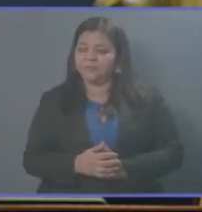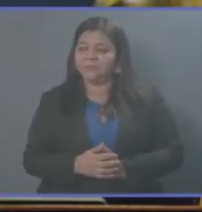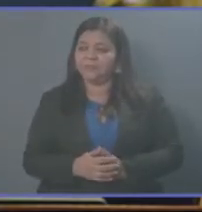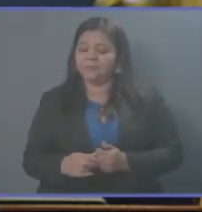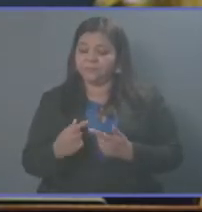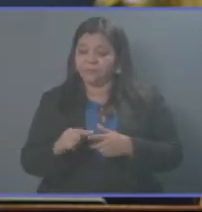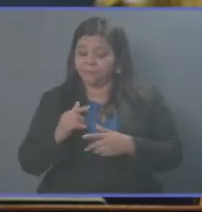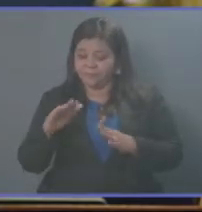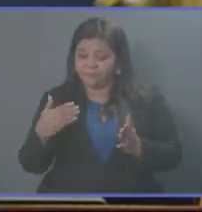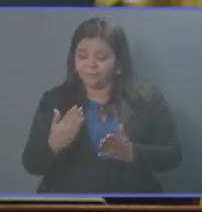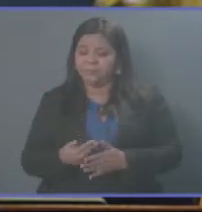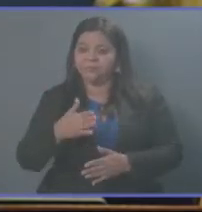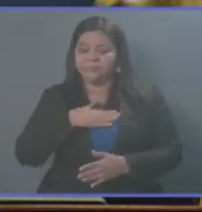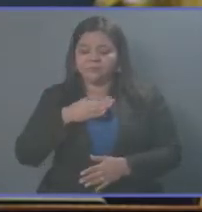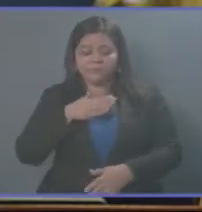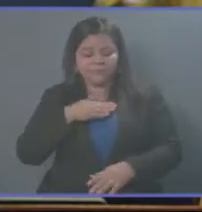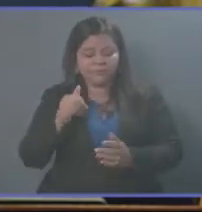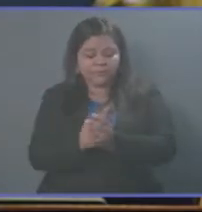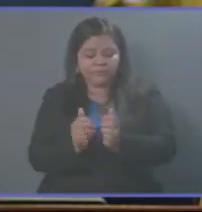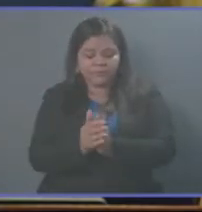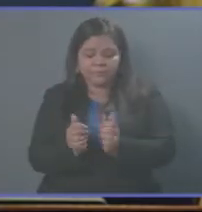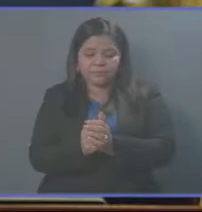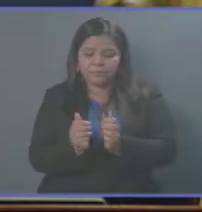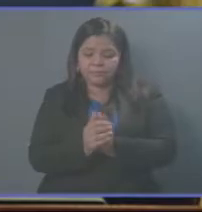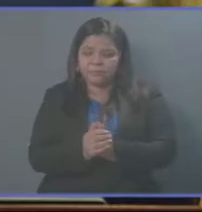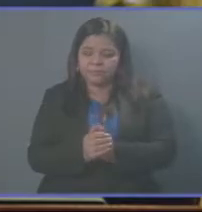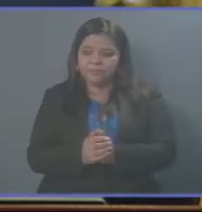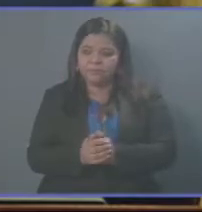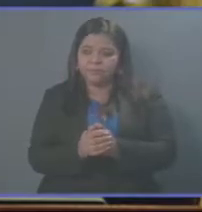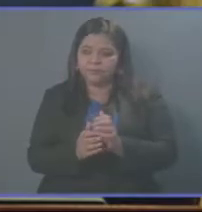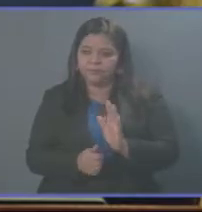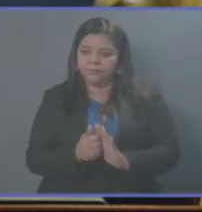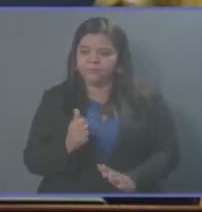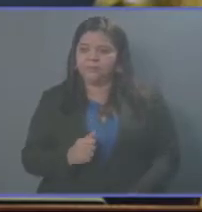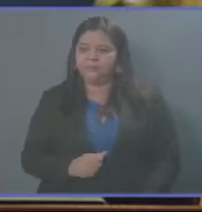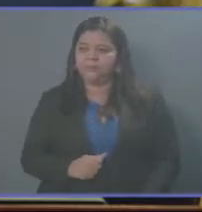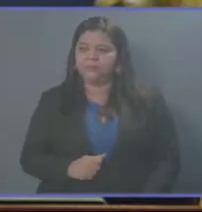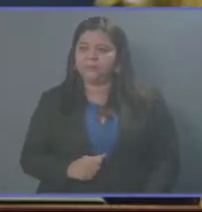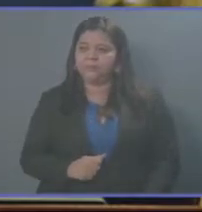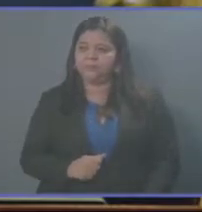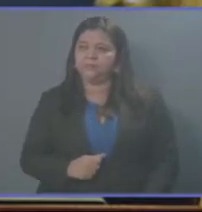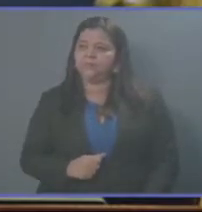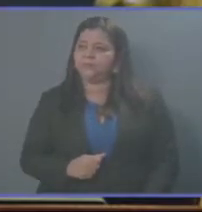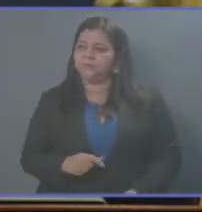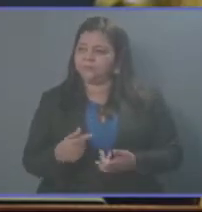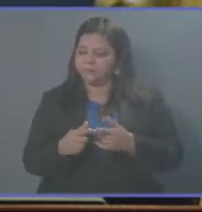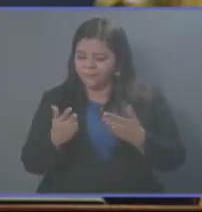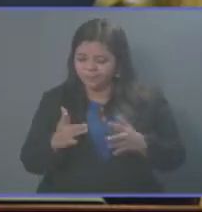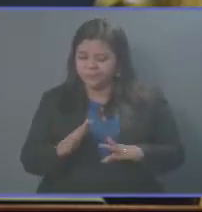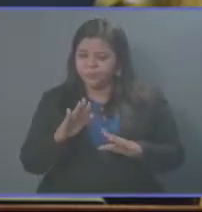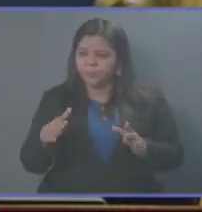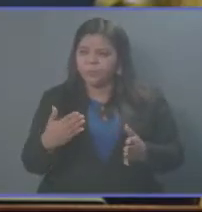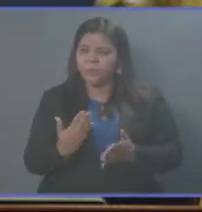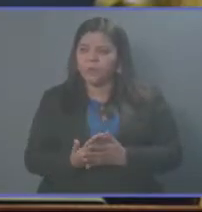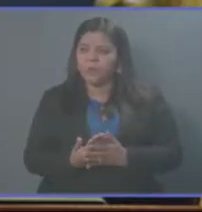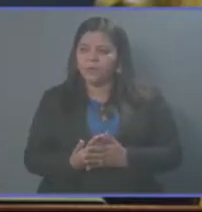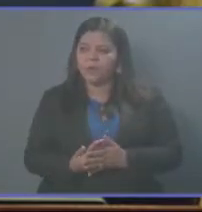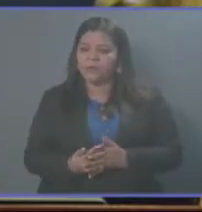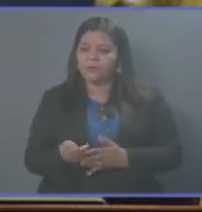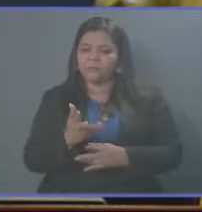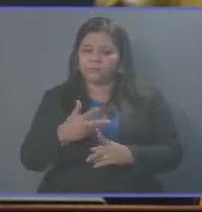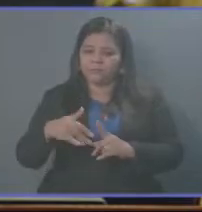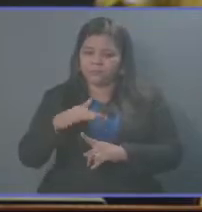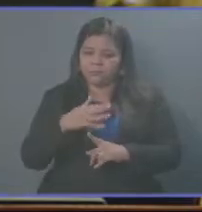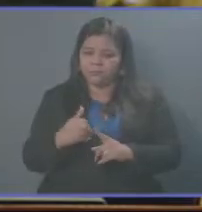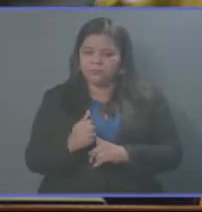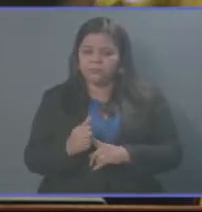tiene sus propios problemas y sus propias características, que si bien los volúmenes y las condiciones